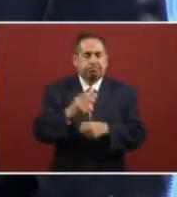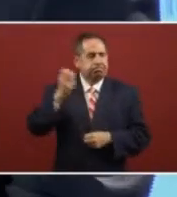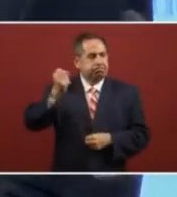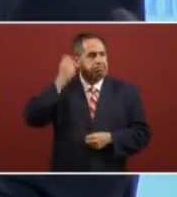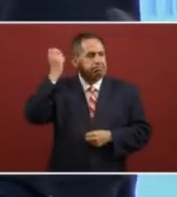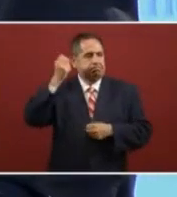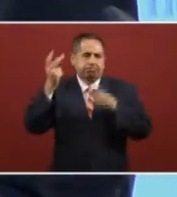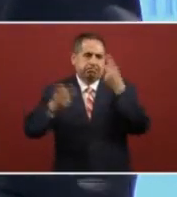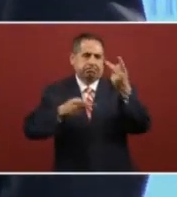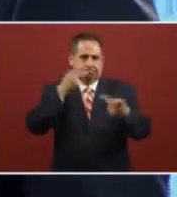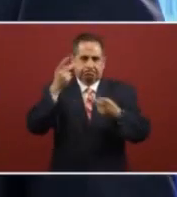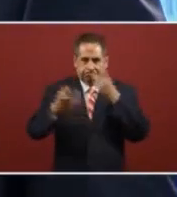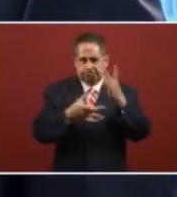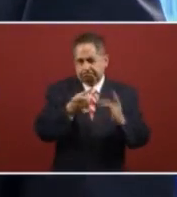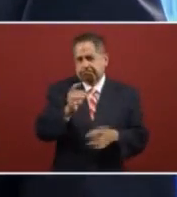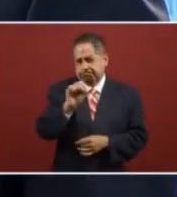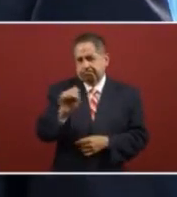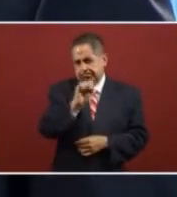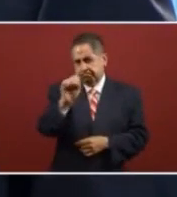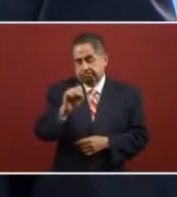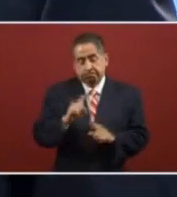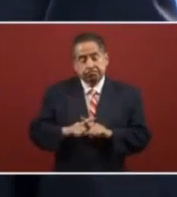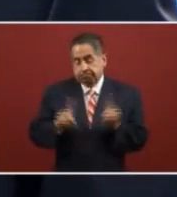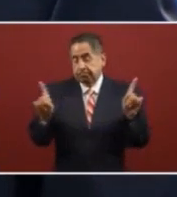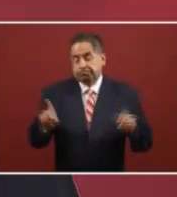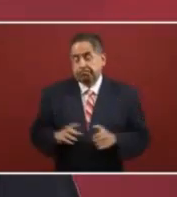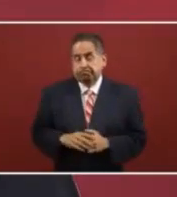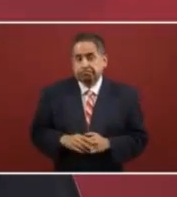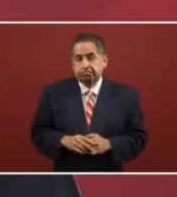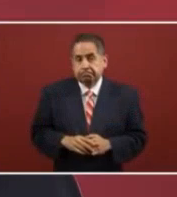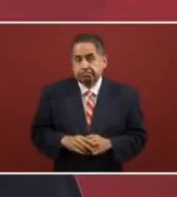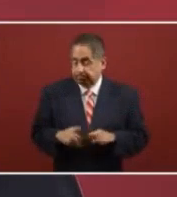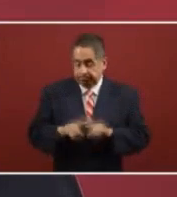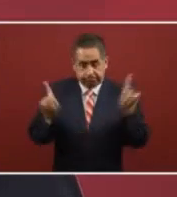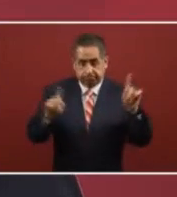terminé dando el sábado,